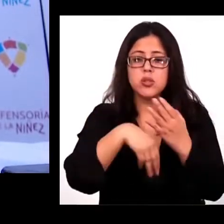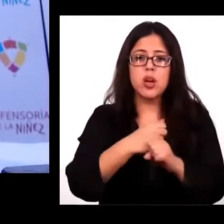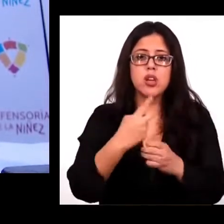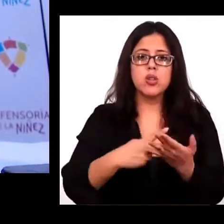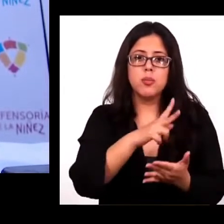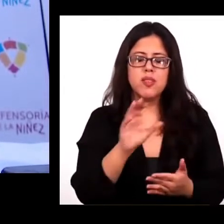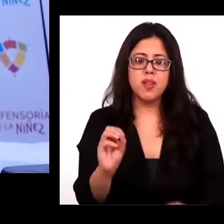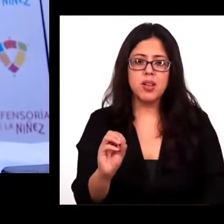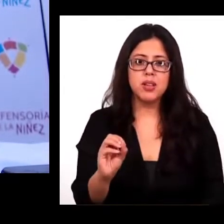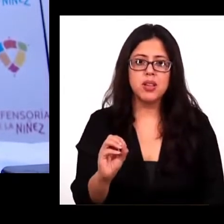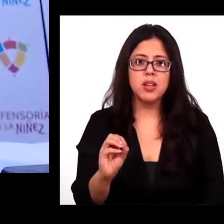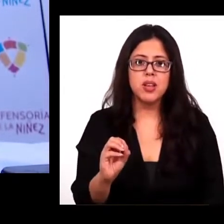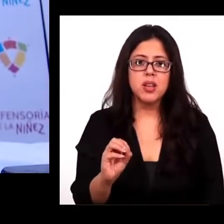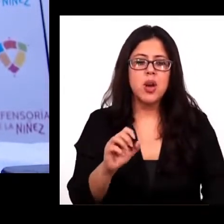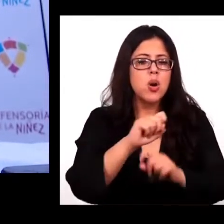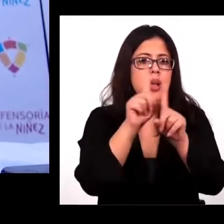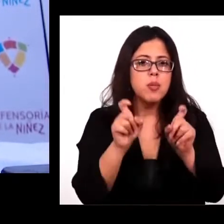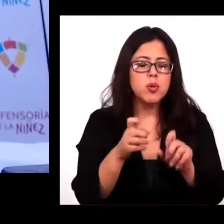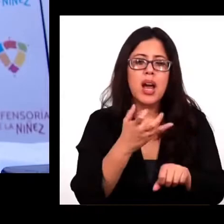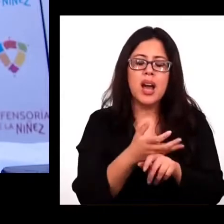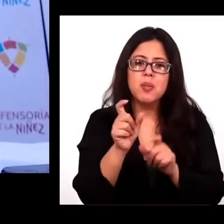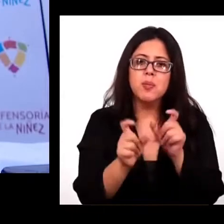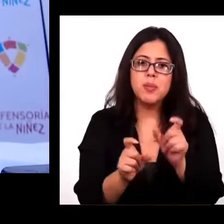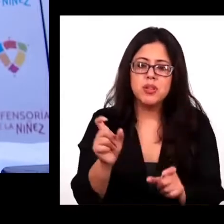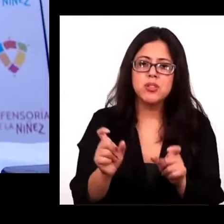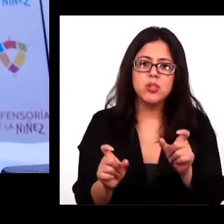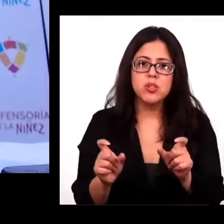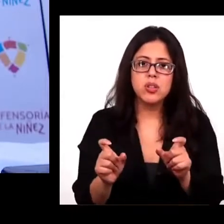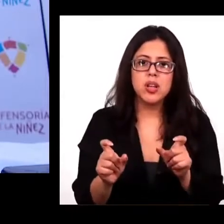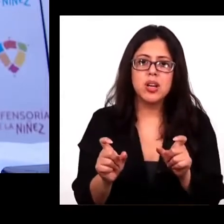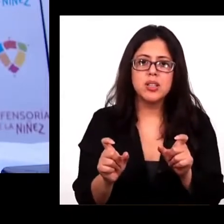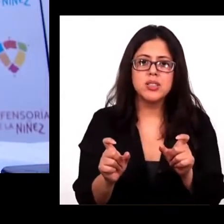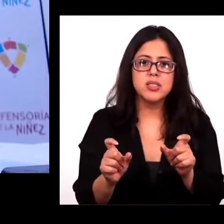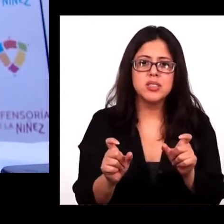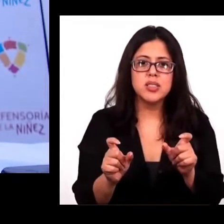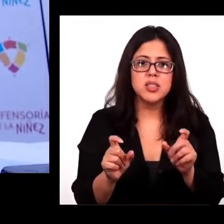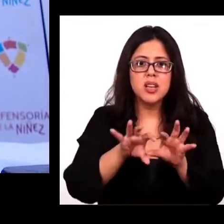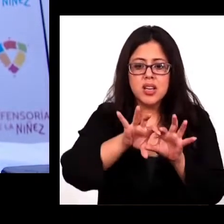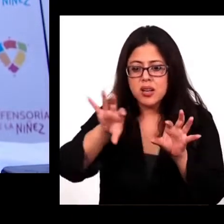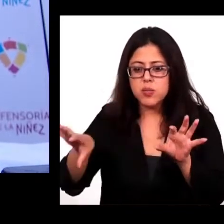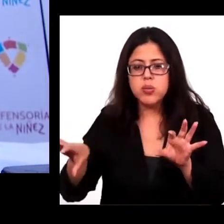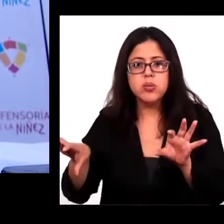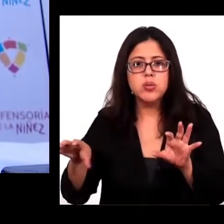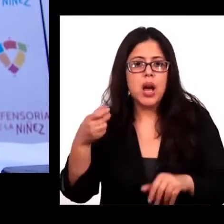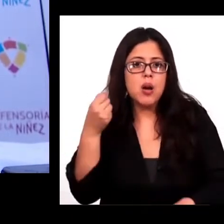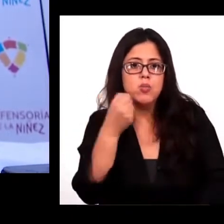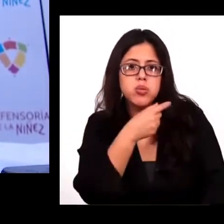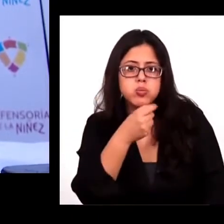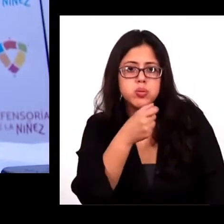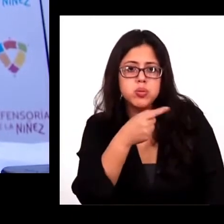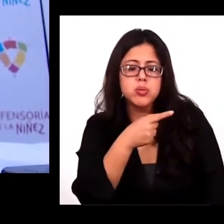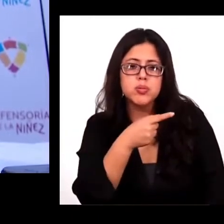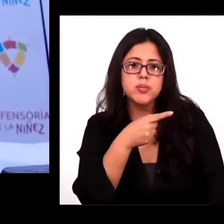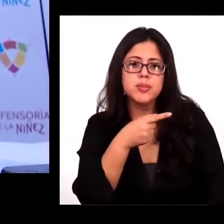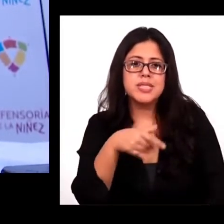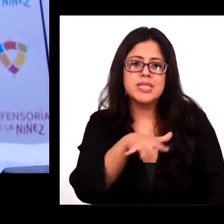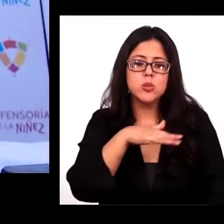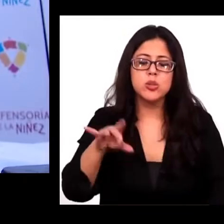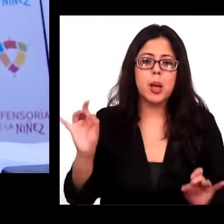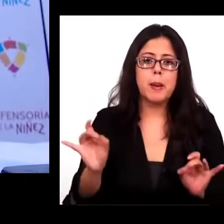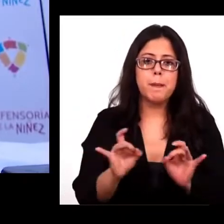2020. ¿Ha llegado gente fuera de ese rango a denunciar hechos que a lo mejor puedan